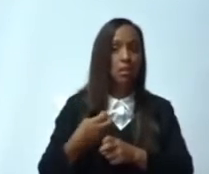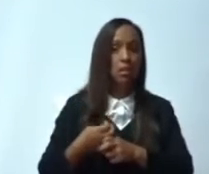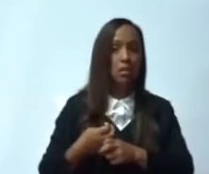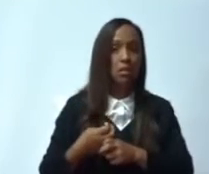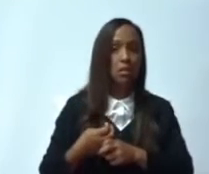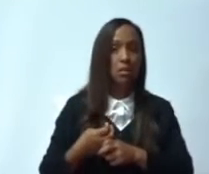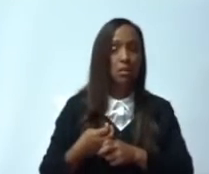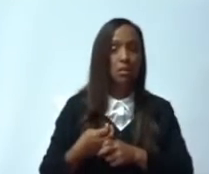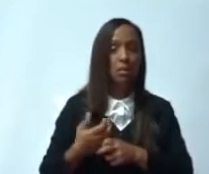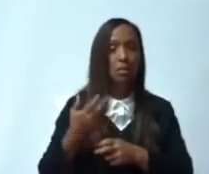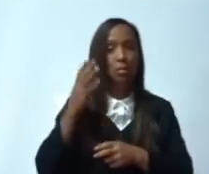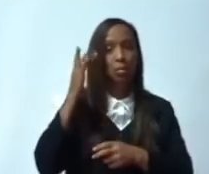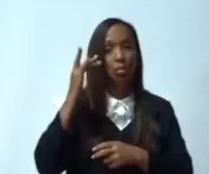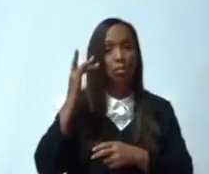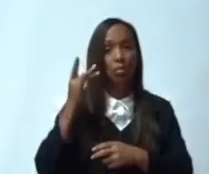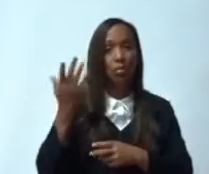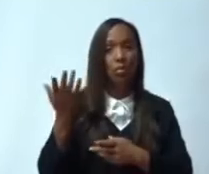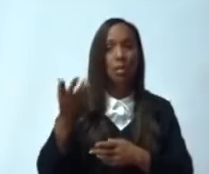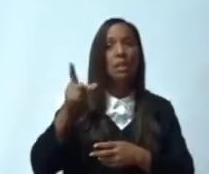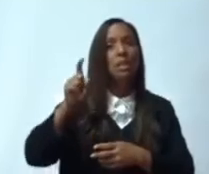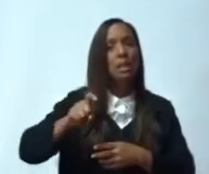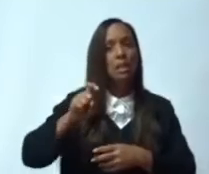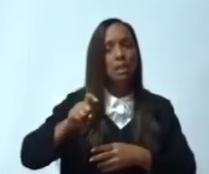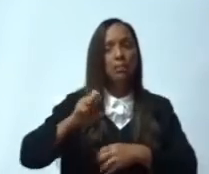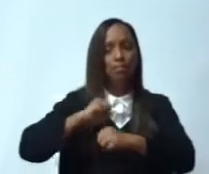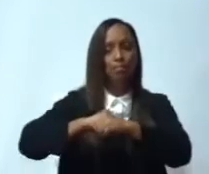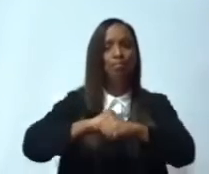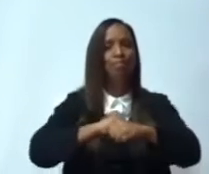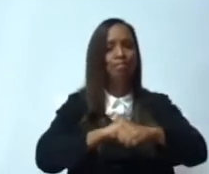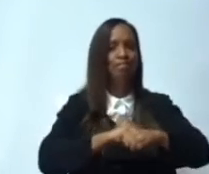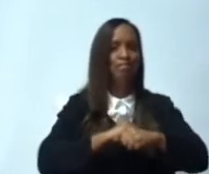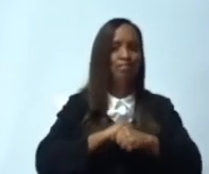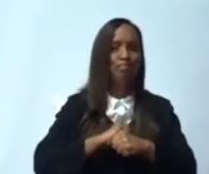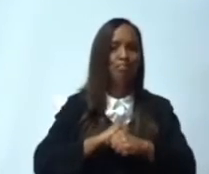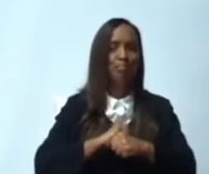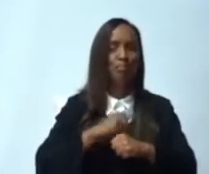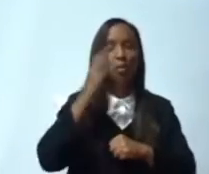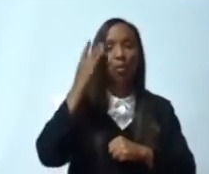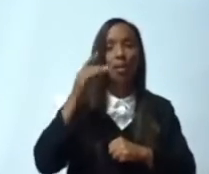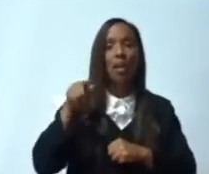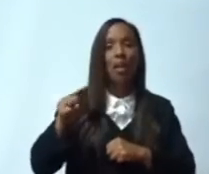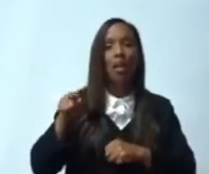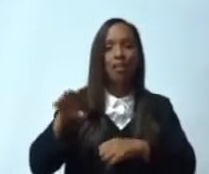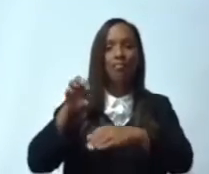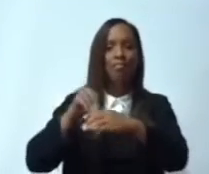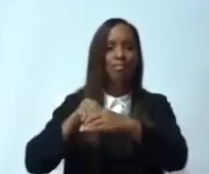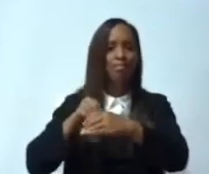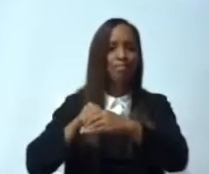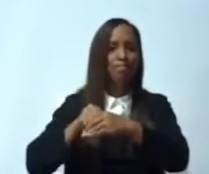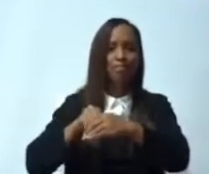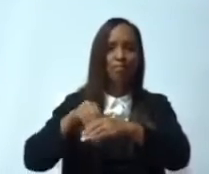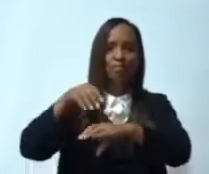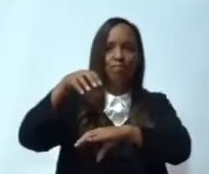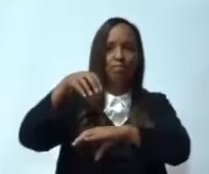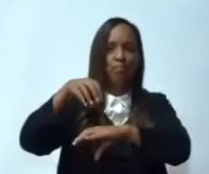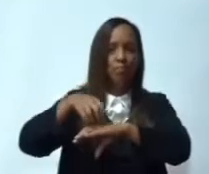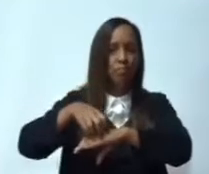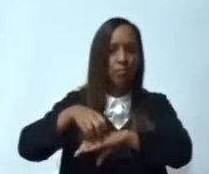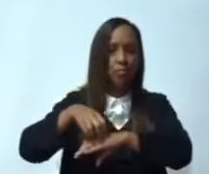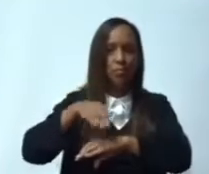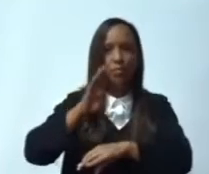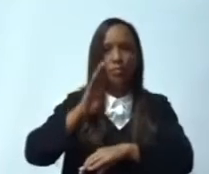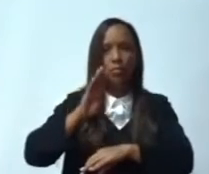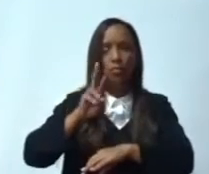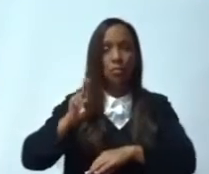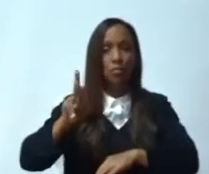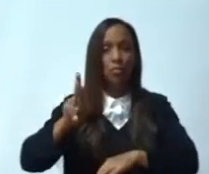tener una institución bancaria allá. Le pedimos a Samuel Pereira, quienes tienen que ver de una